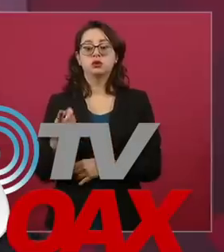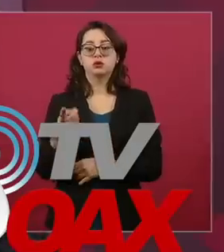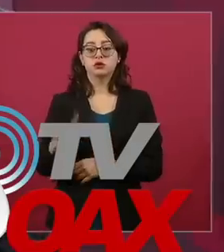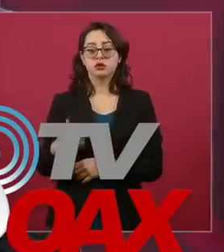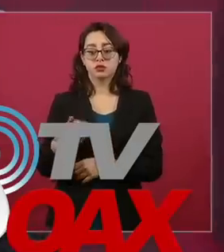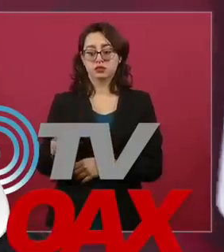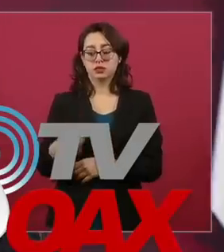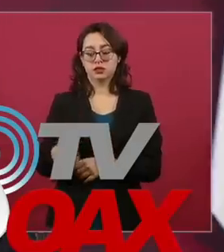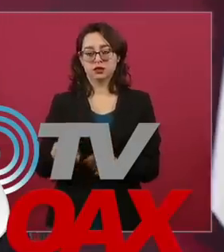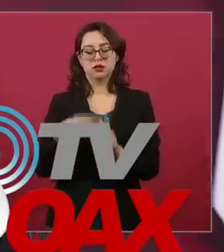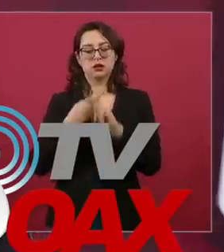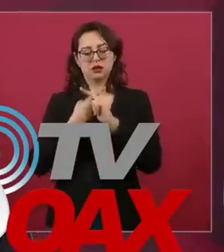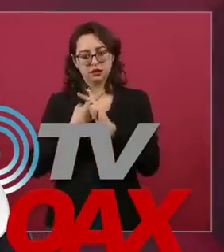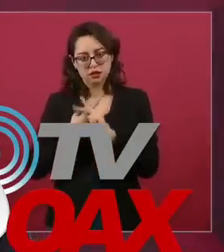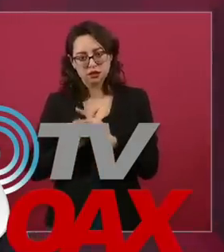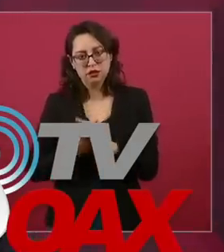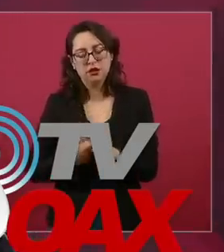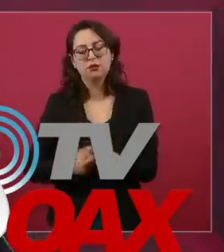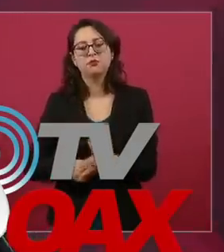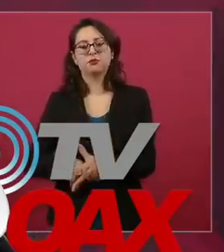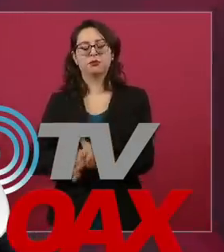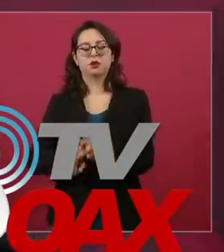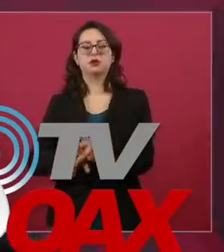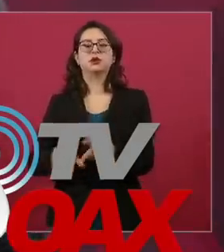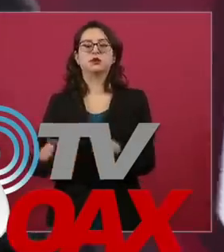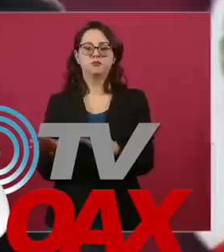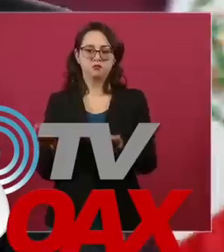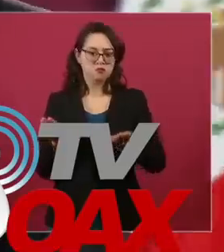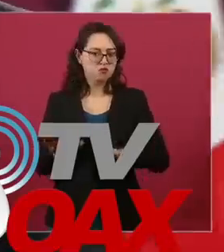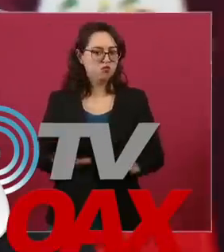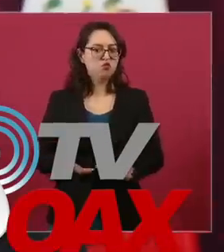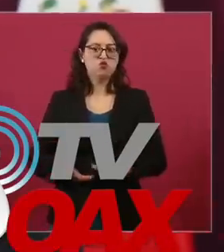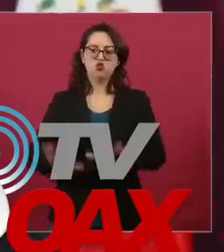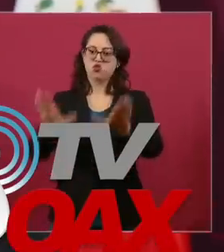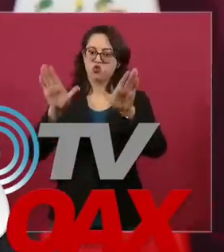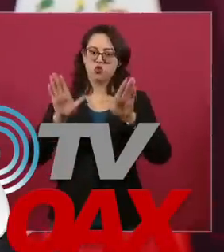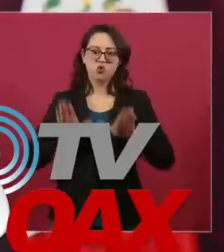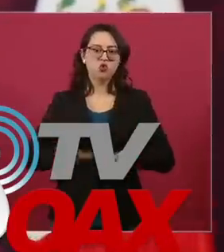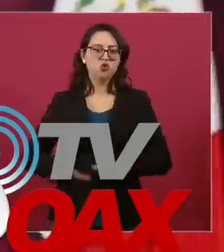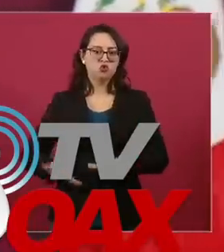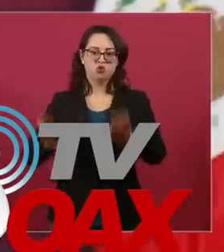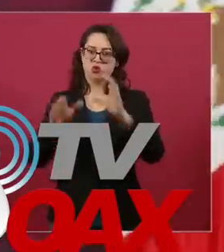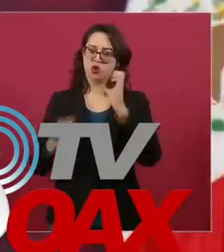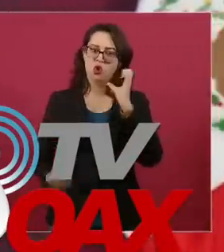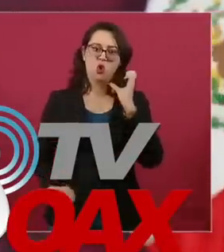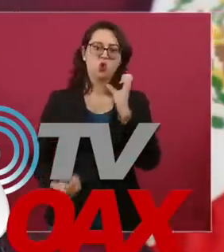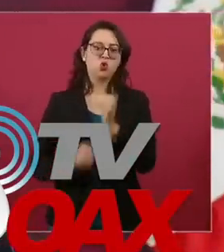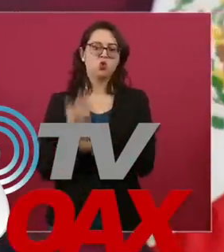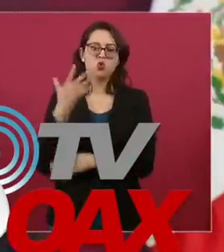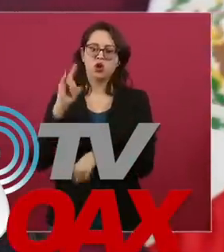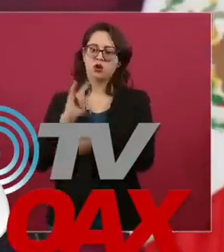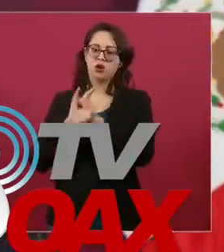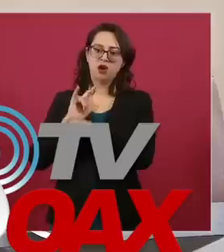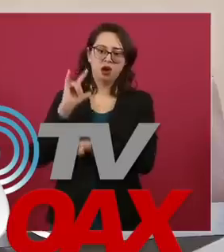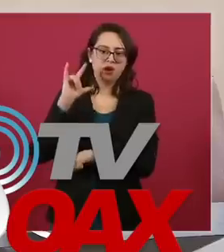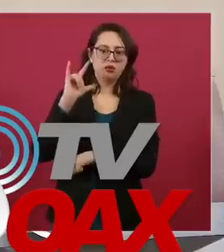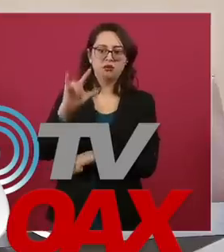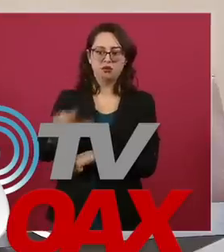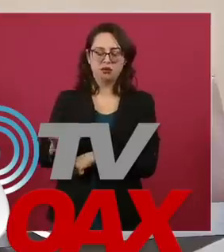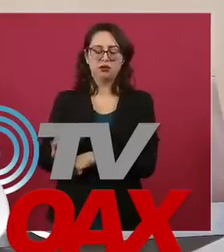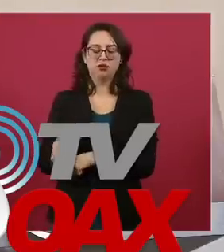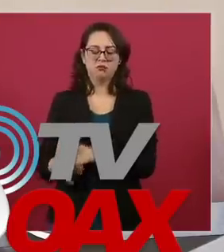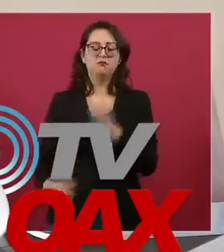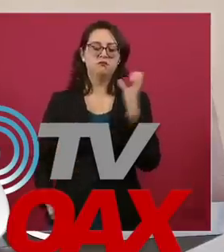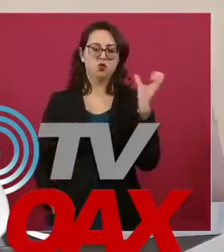empiezan a volar los nuevos aviones de la